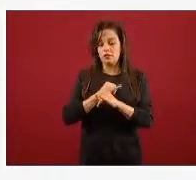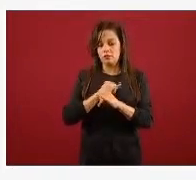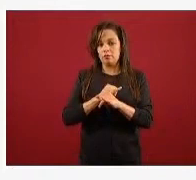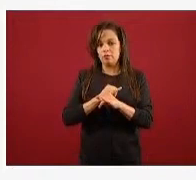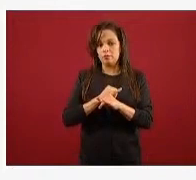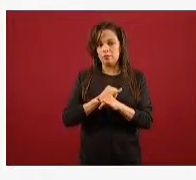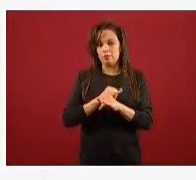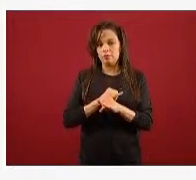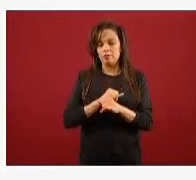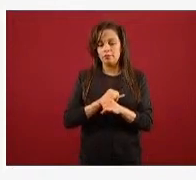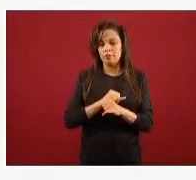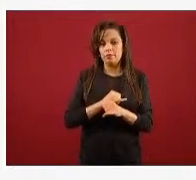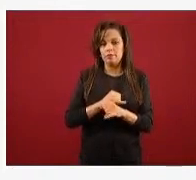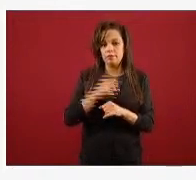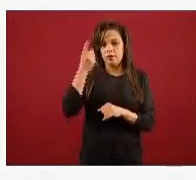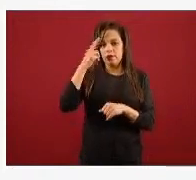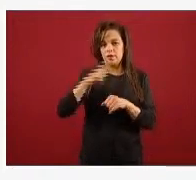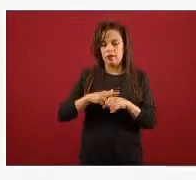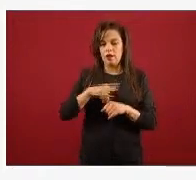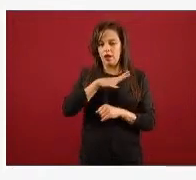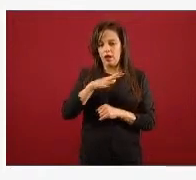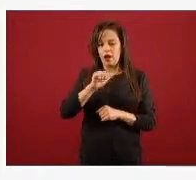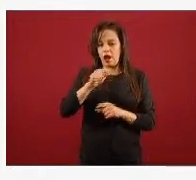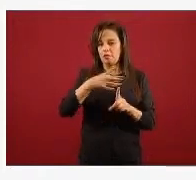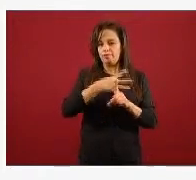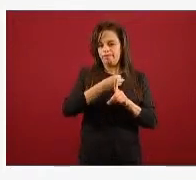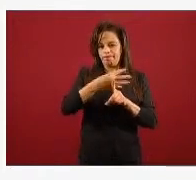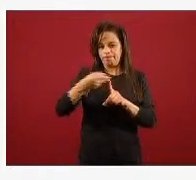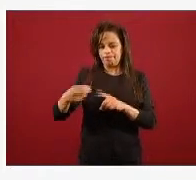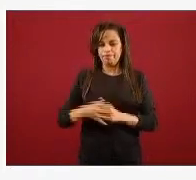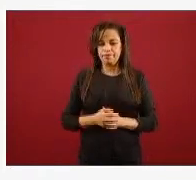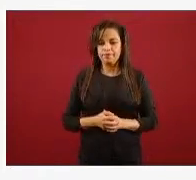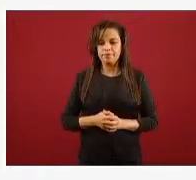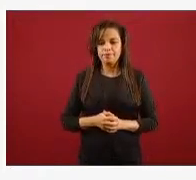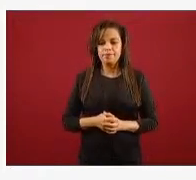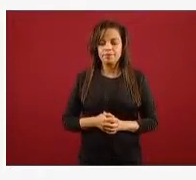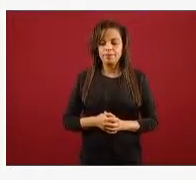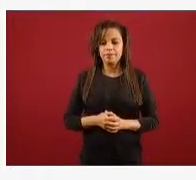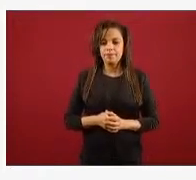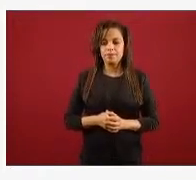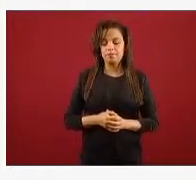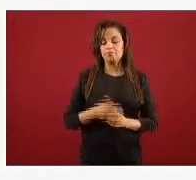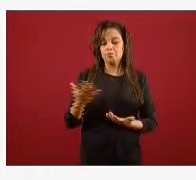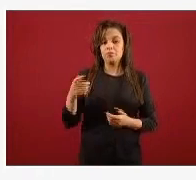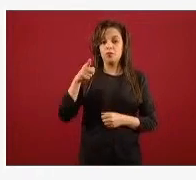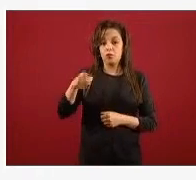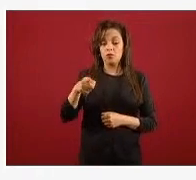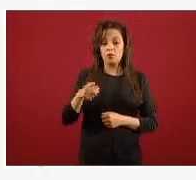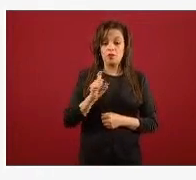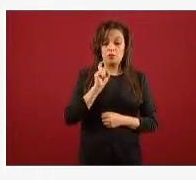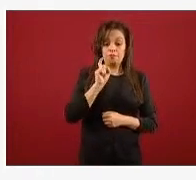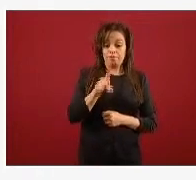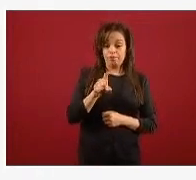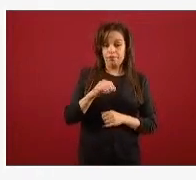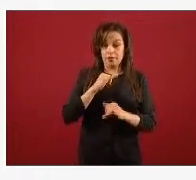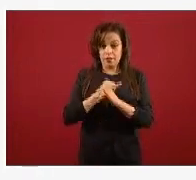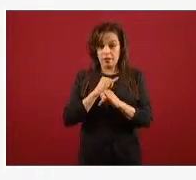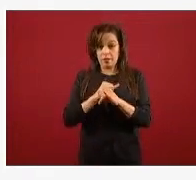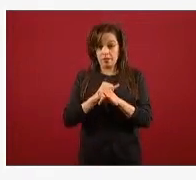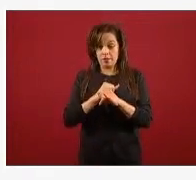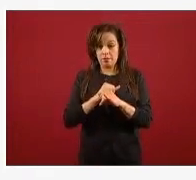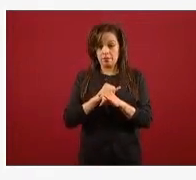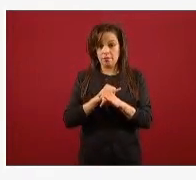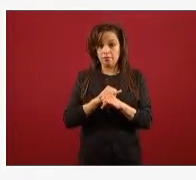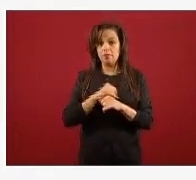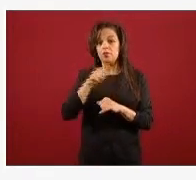Epidemiología, con la ventaja de que en la página se encuentra de manera interactiva, es decir, cada vez que ustedes den un clic sobre alguno de los